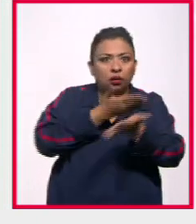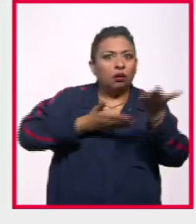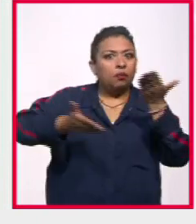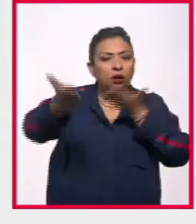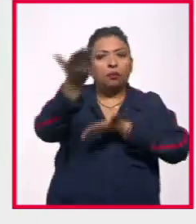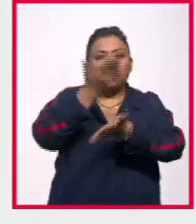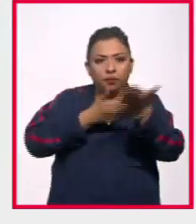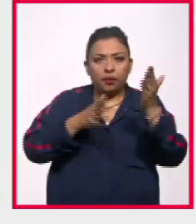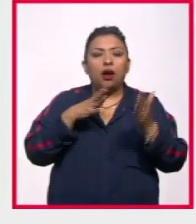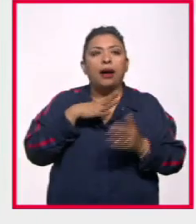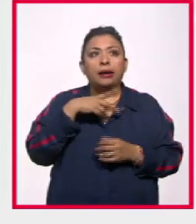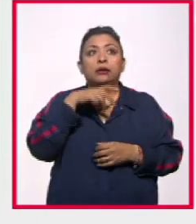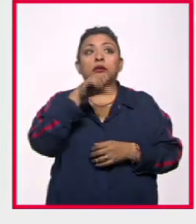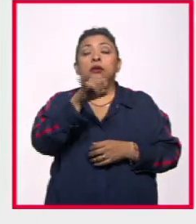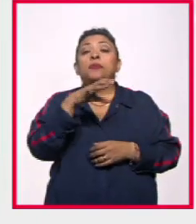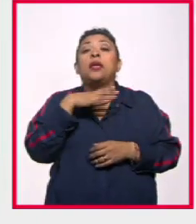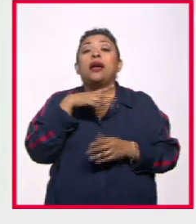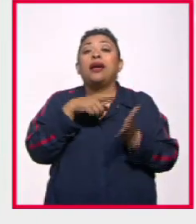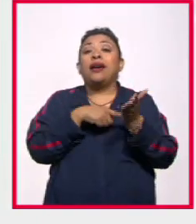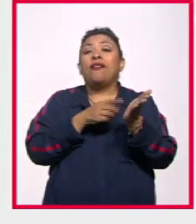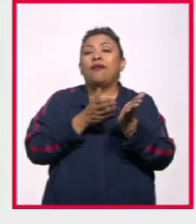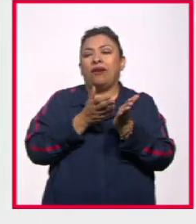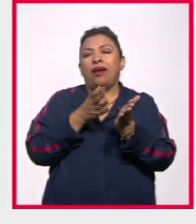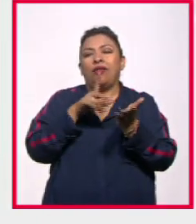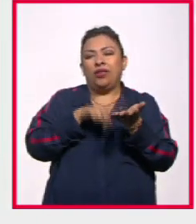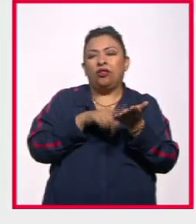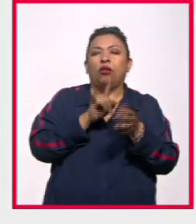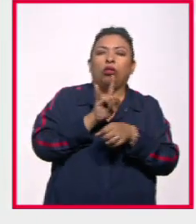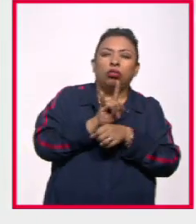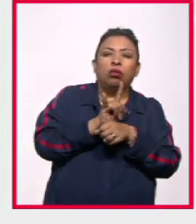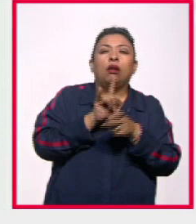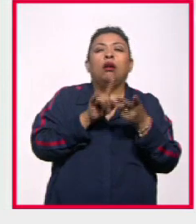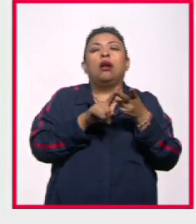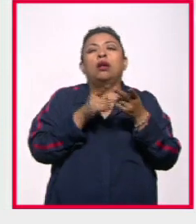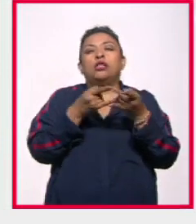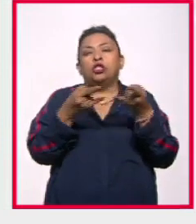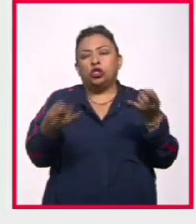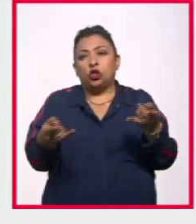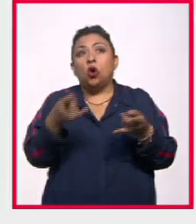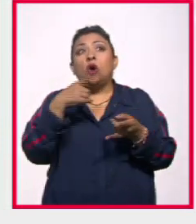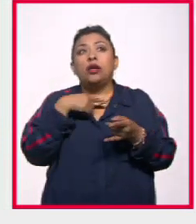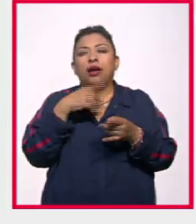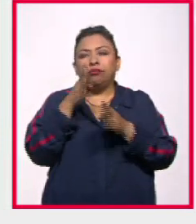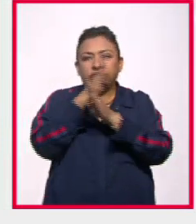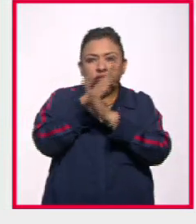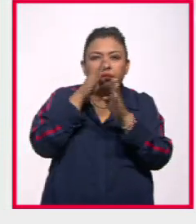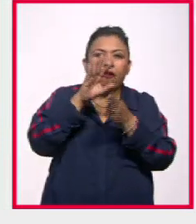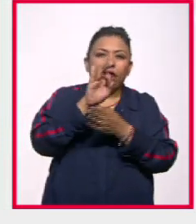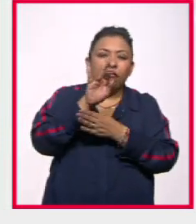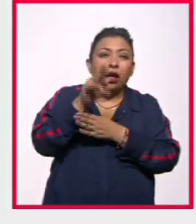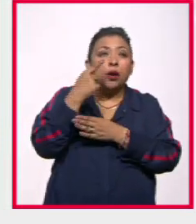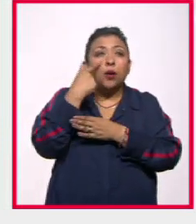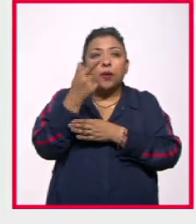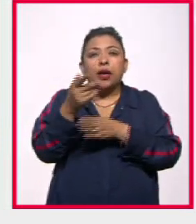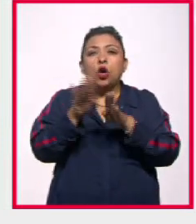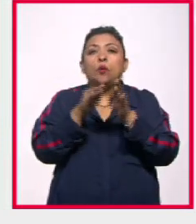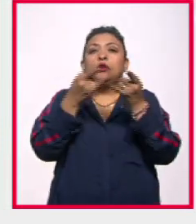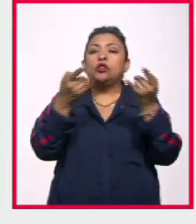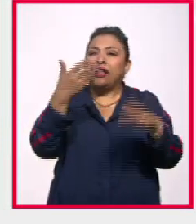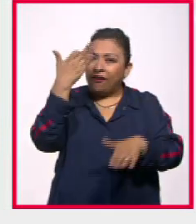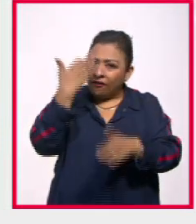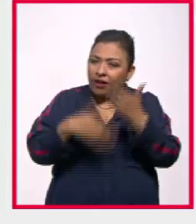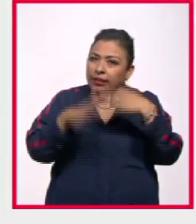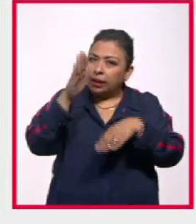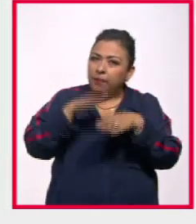comerciales. Con un pie en la novela histórica y el thriller, El espía de Franco abre la puerta a una etapa de la historia que falta por